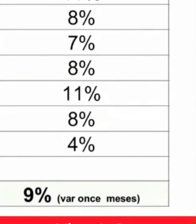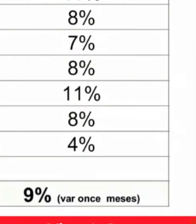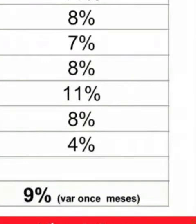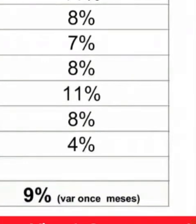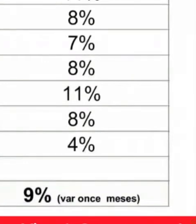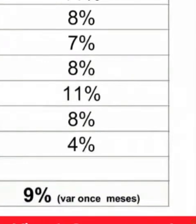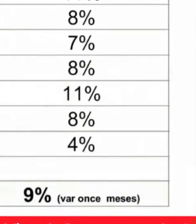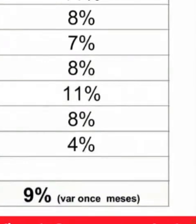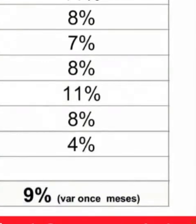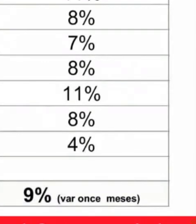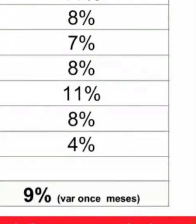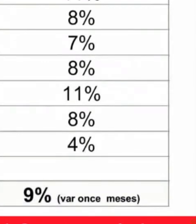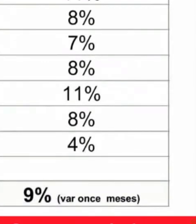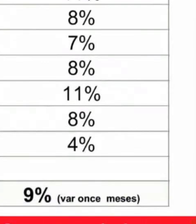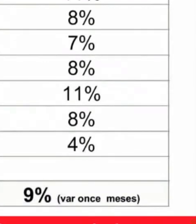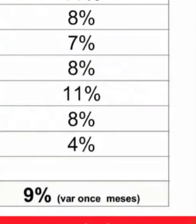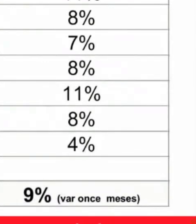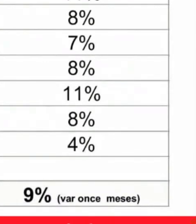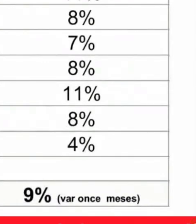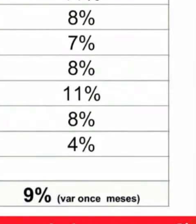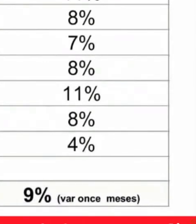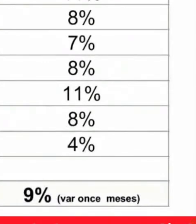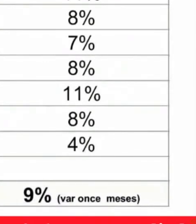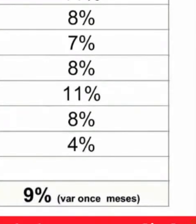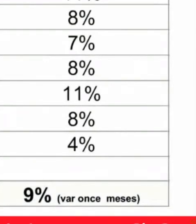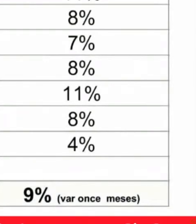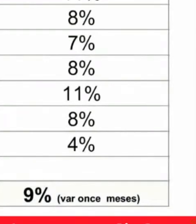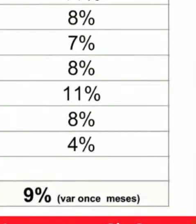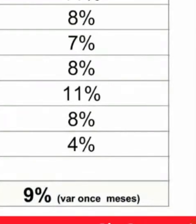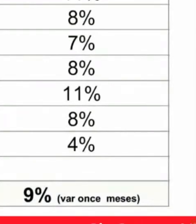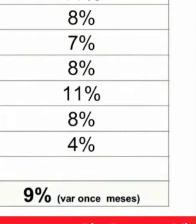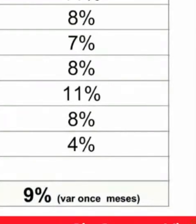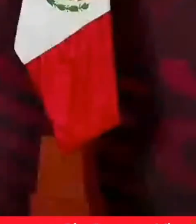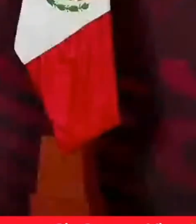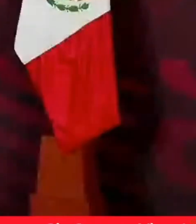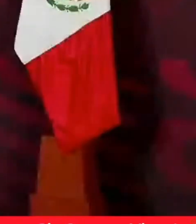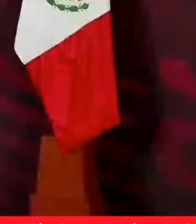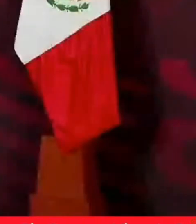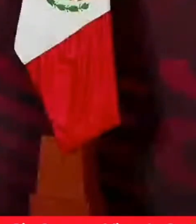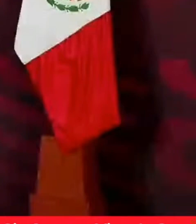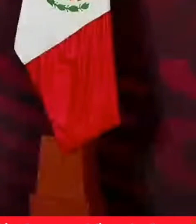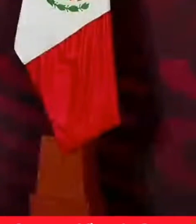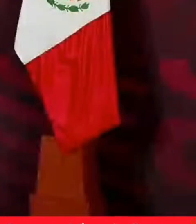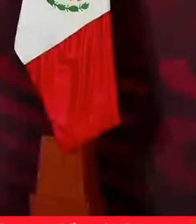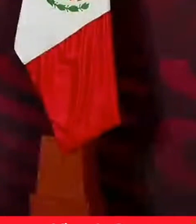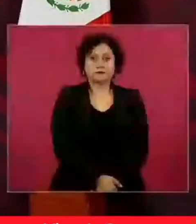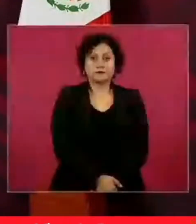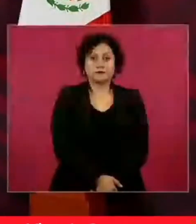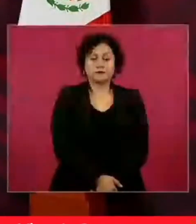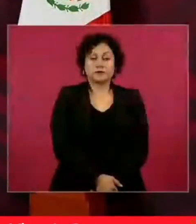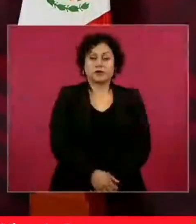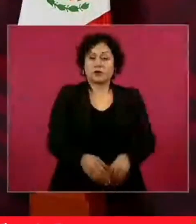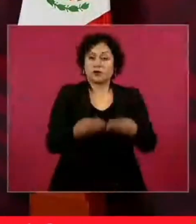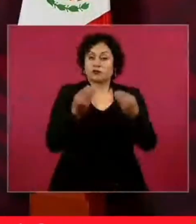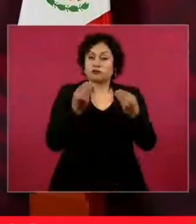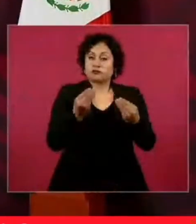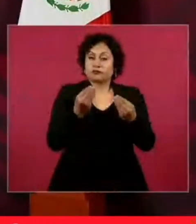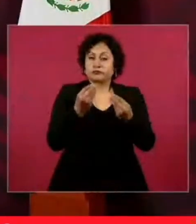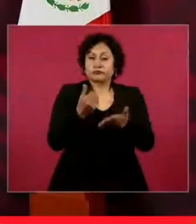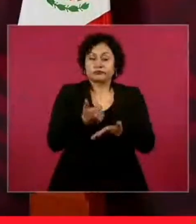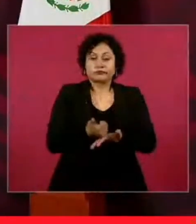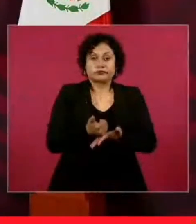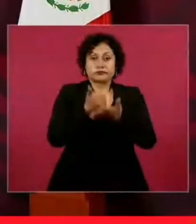Nos han ayudado muchísimo, mucho, mucho, mucho. Esta es la principal fuente de ingresos que tiene el país.